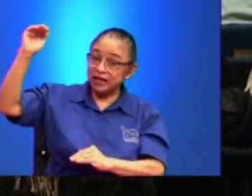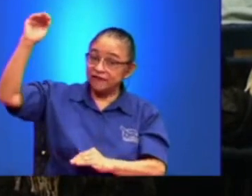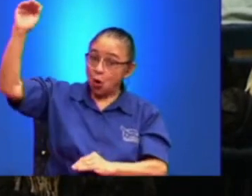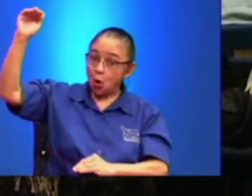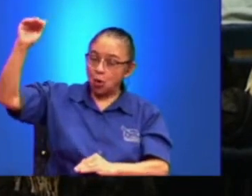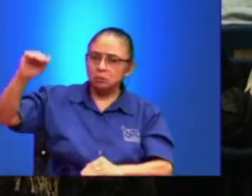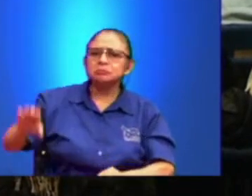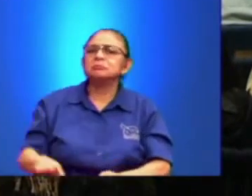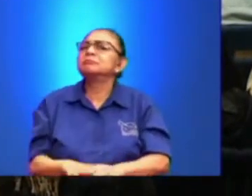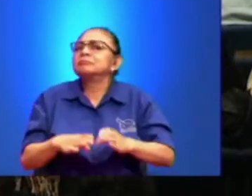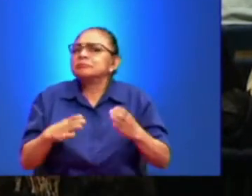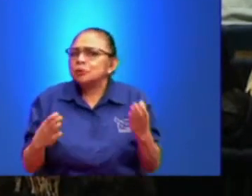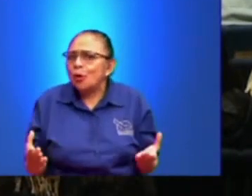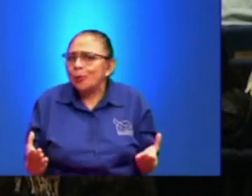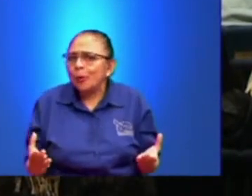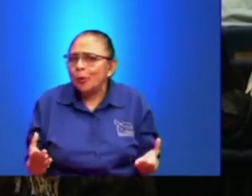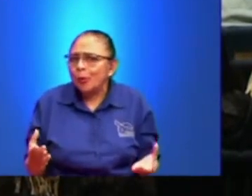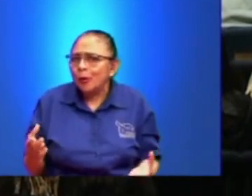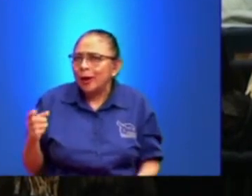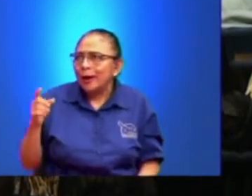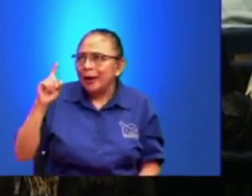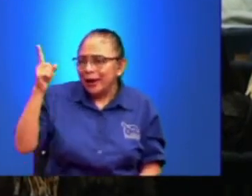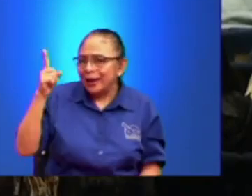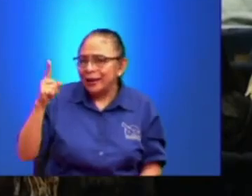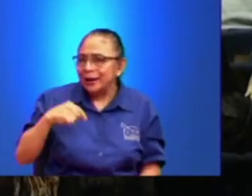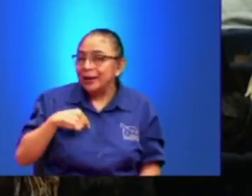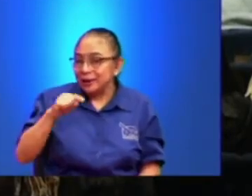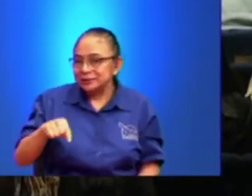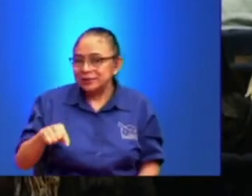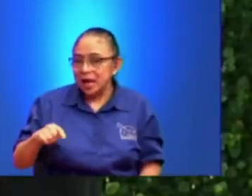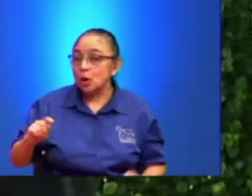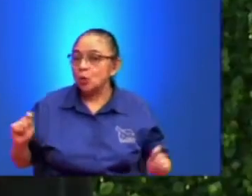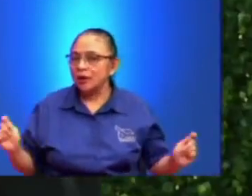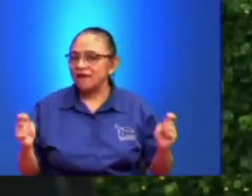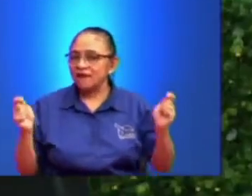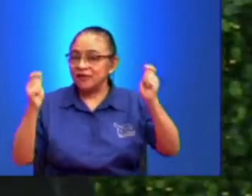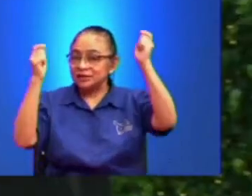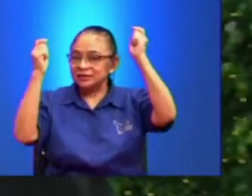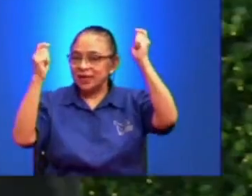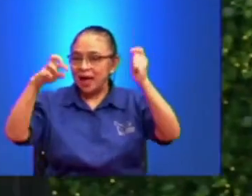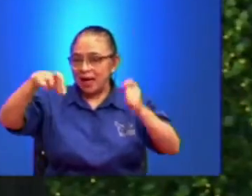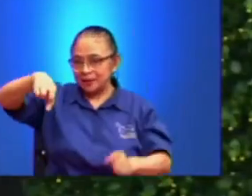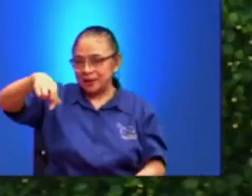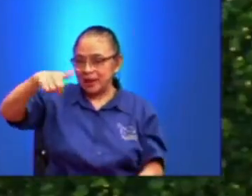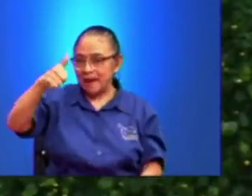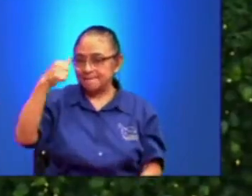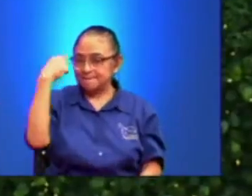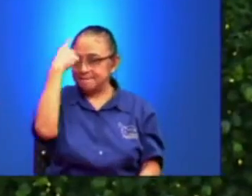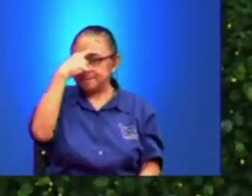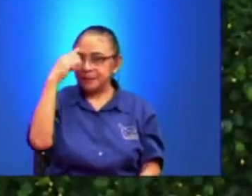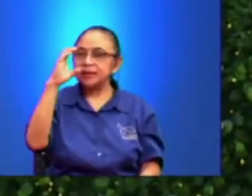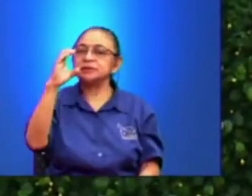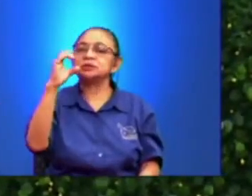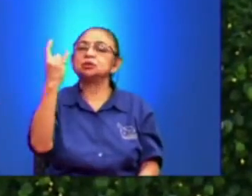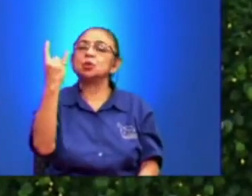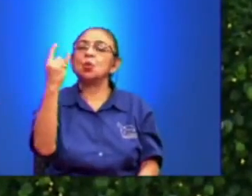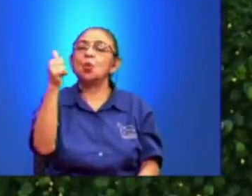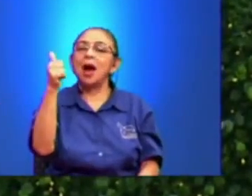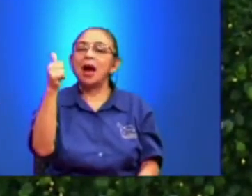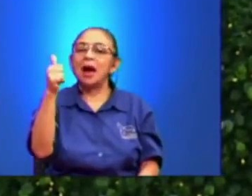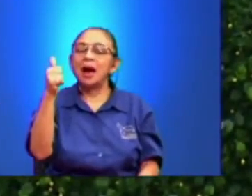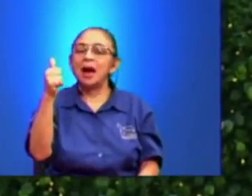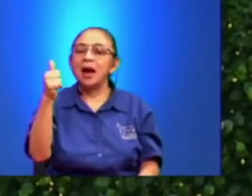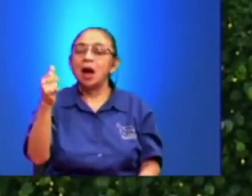como así que él está en la pascua él está en la en la fecha de la pascua con los judíos